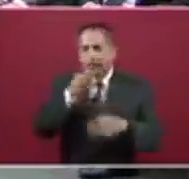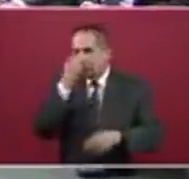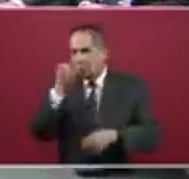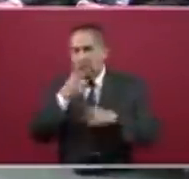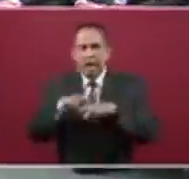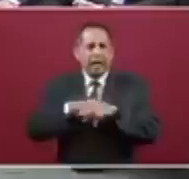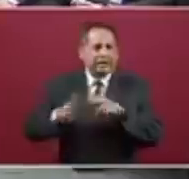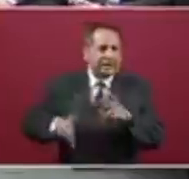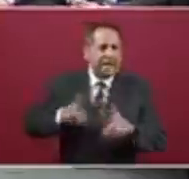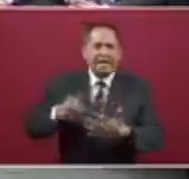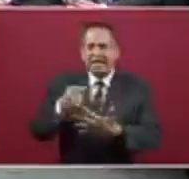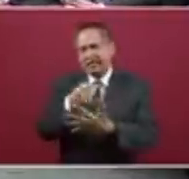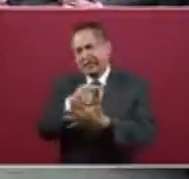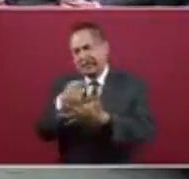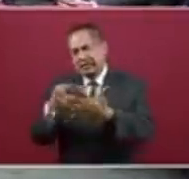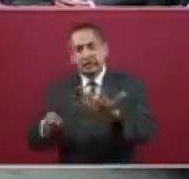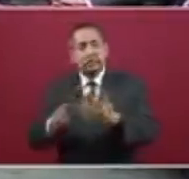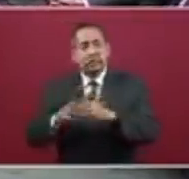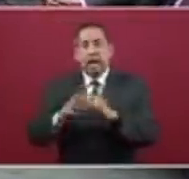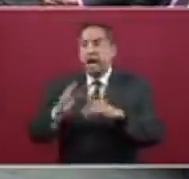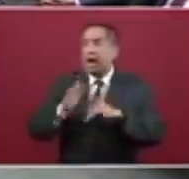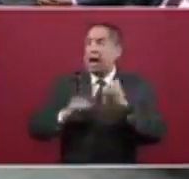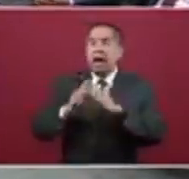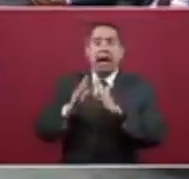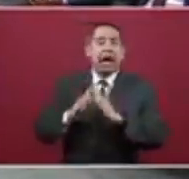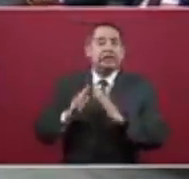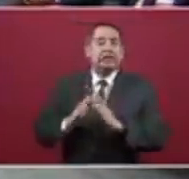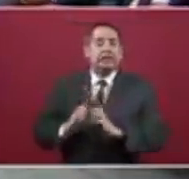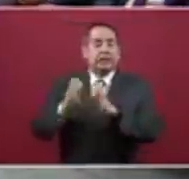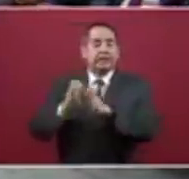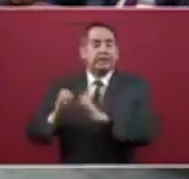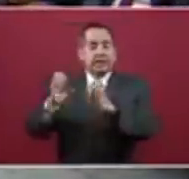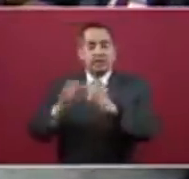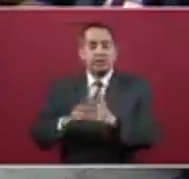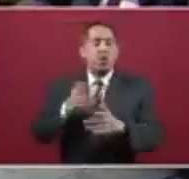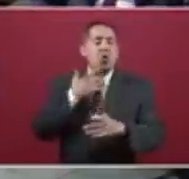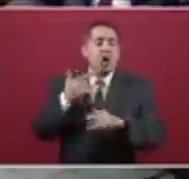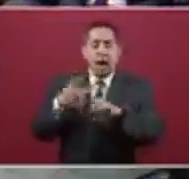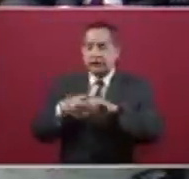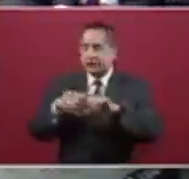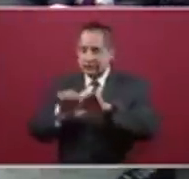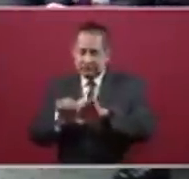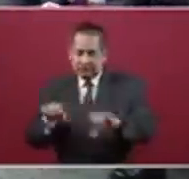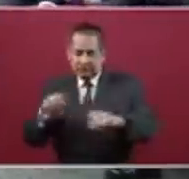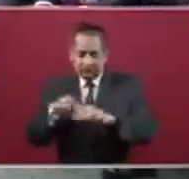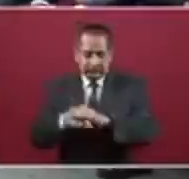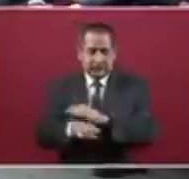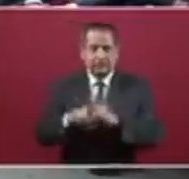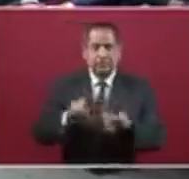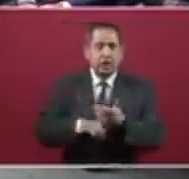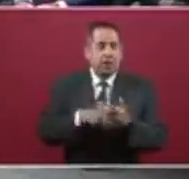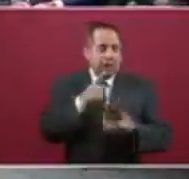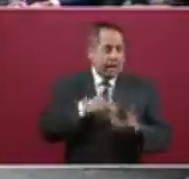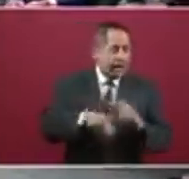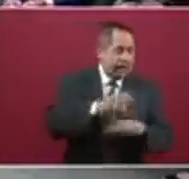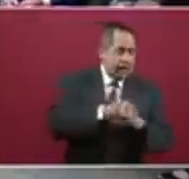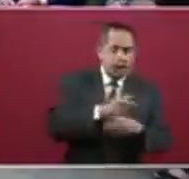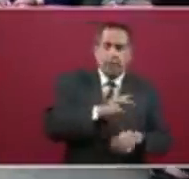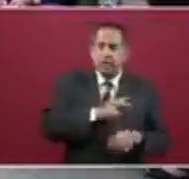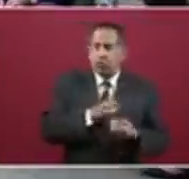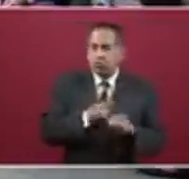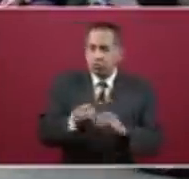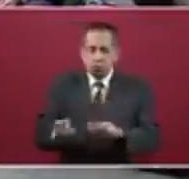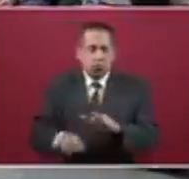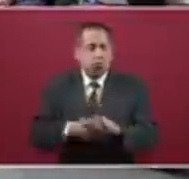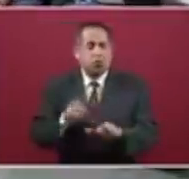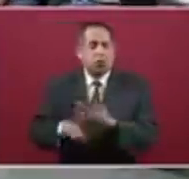trenes unidades habitacionales gasoductos plantas de fertilizantes centros